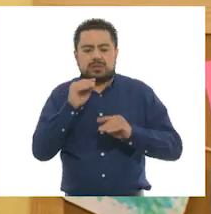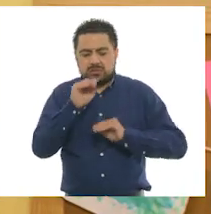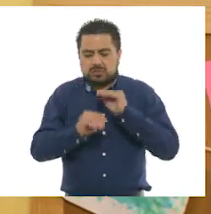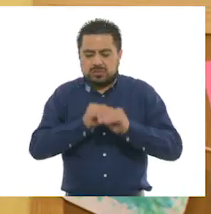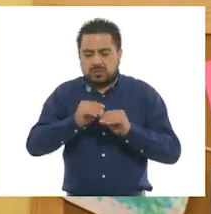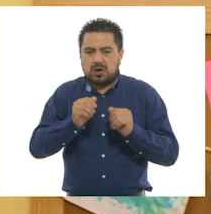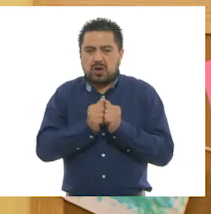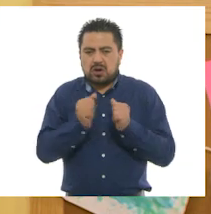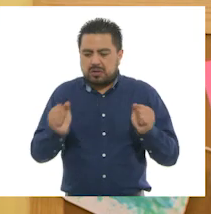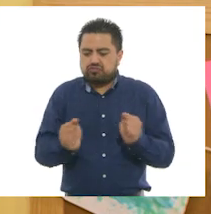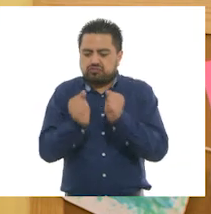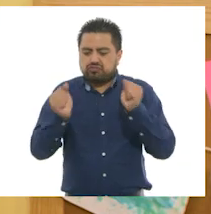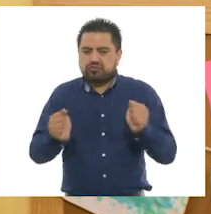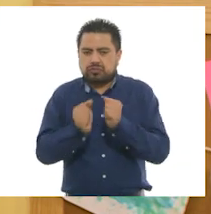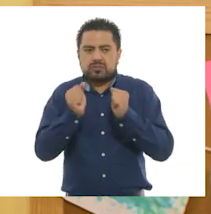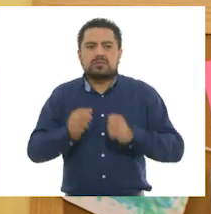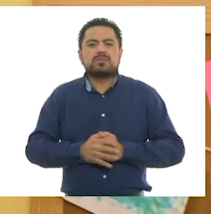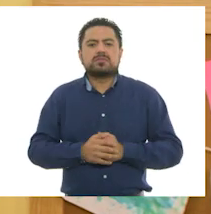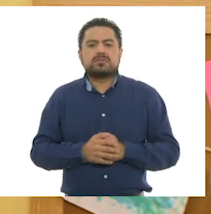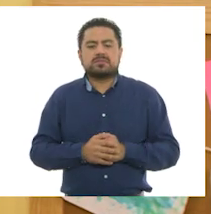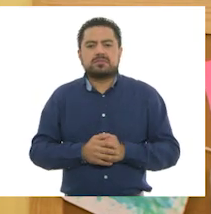como los tecomates.